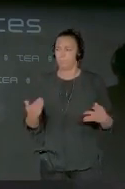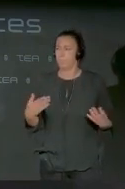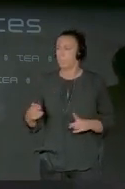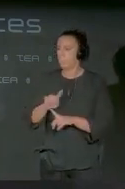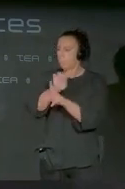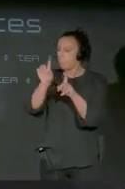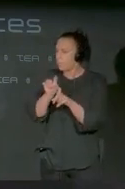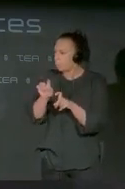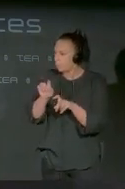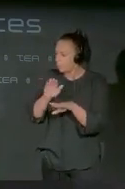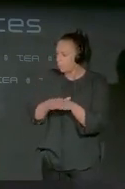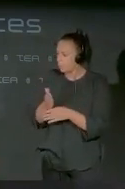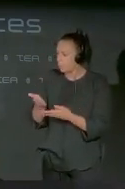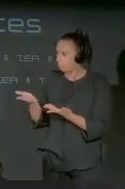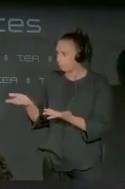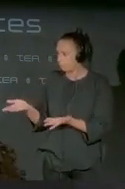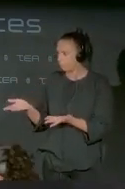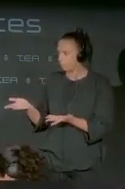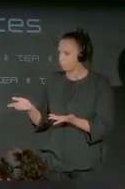pregunta para